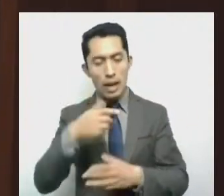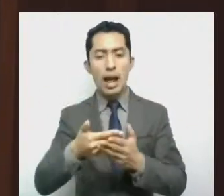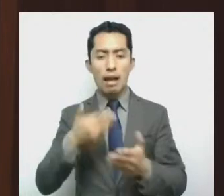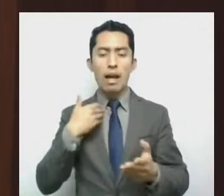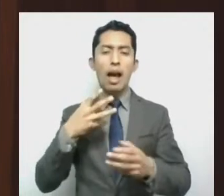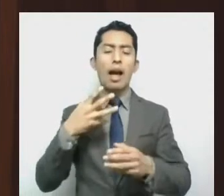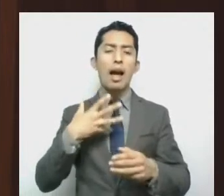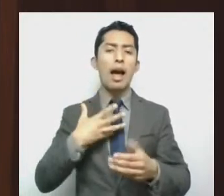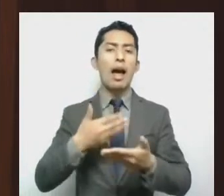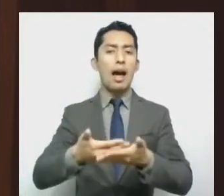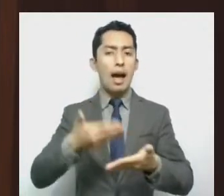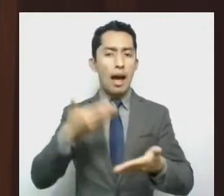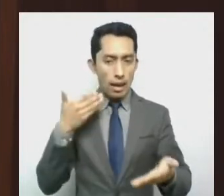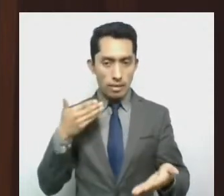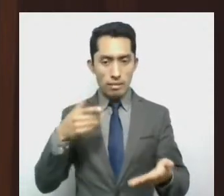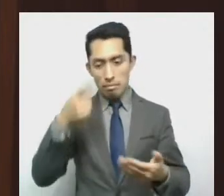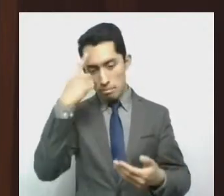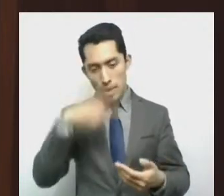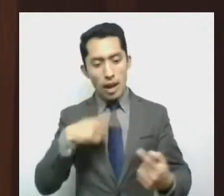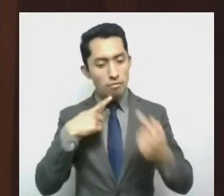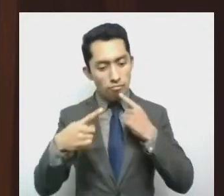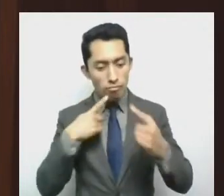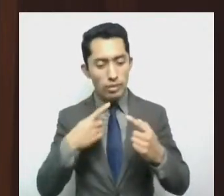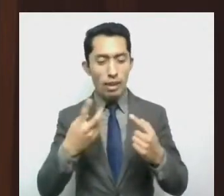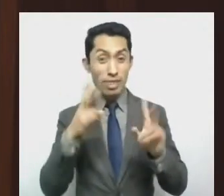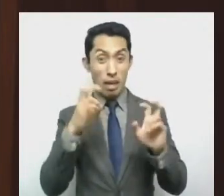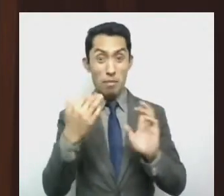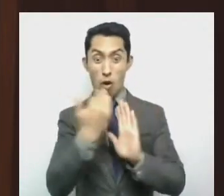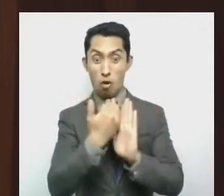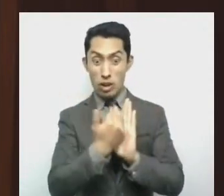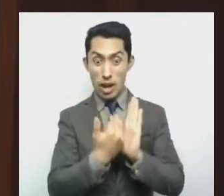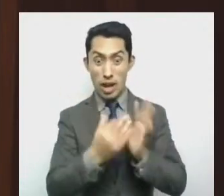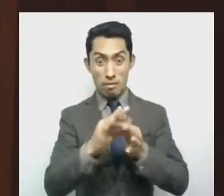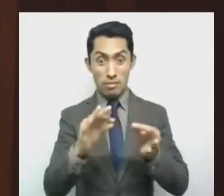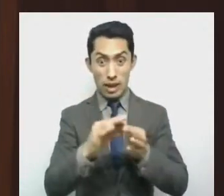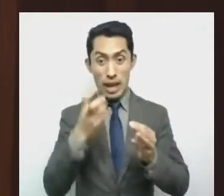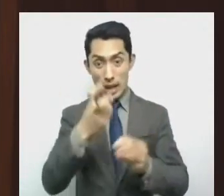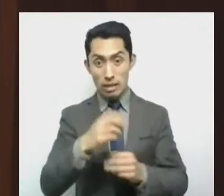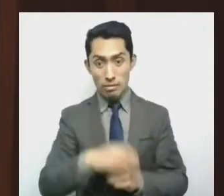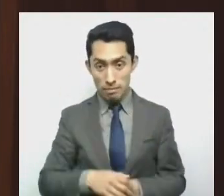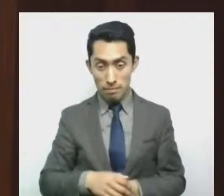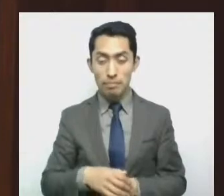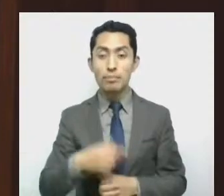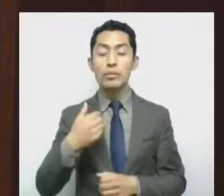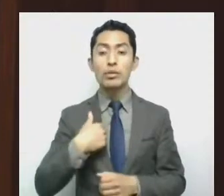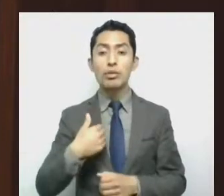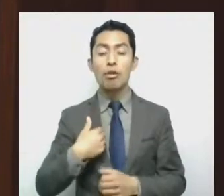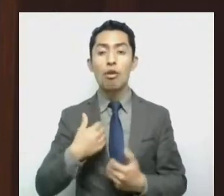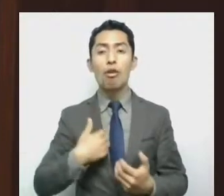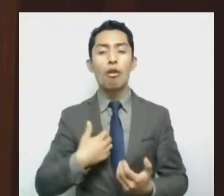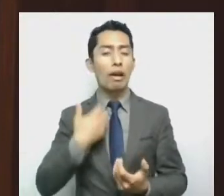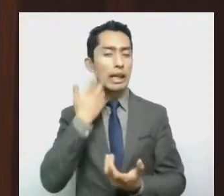el momento de discutir este tema. Lo quiero dejar muy claro